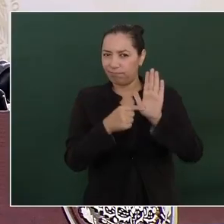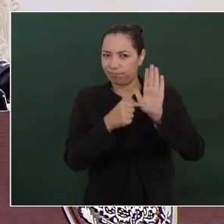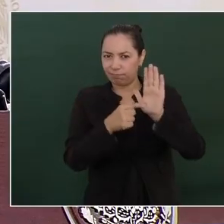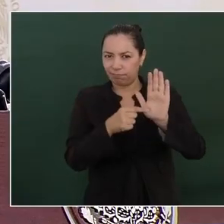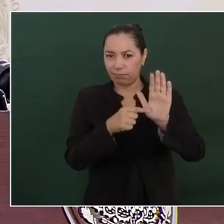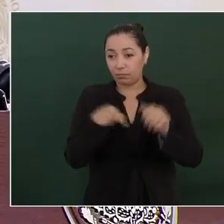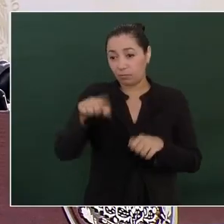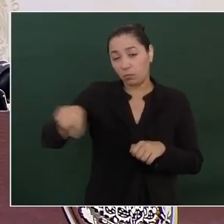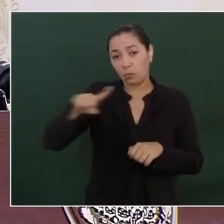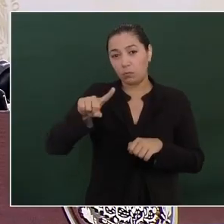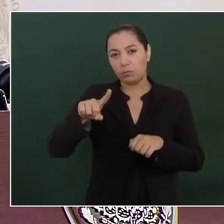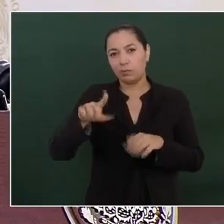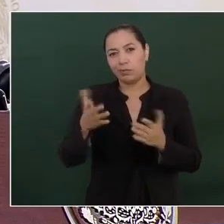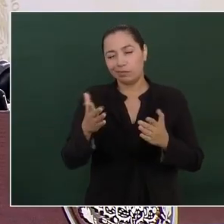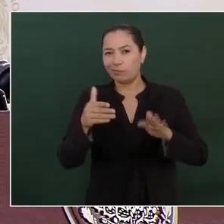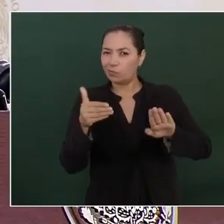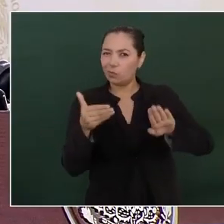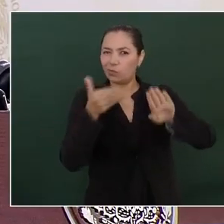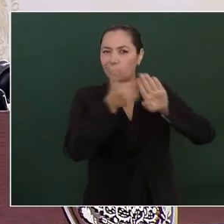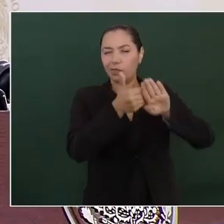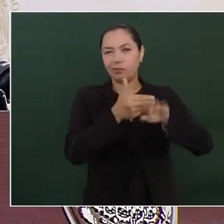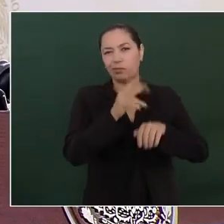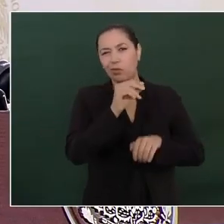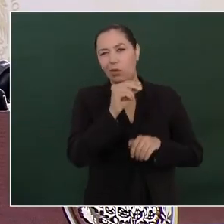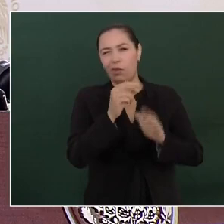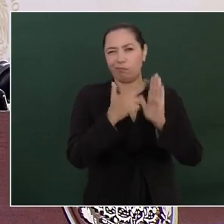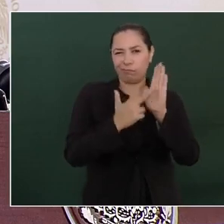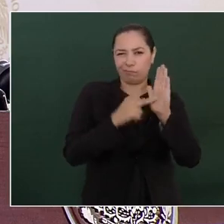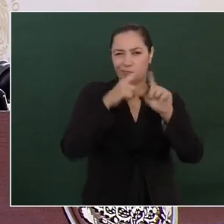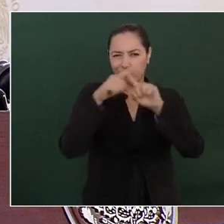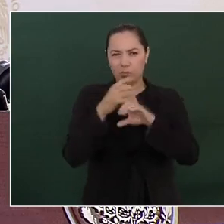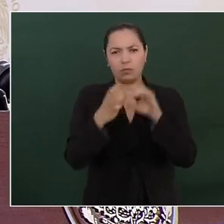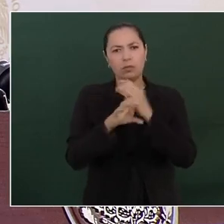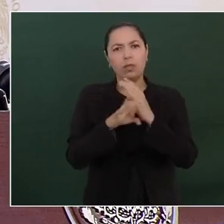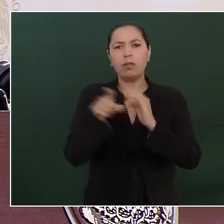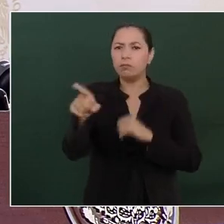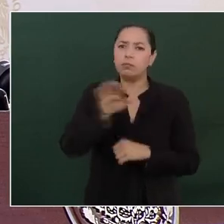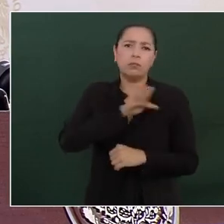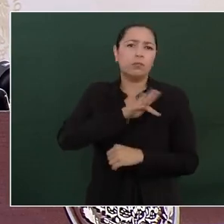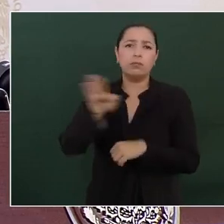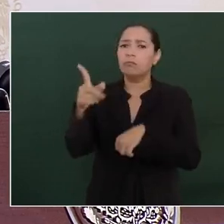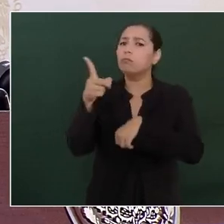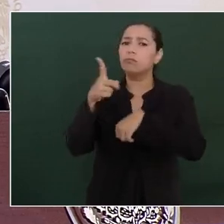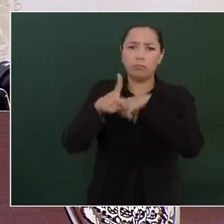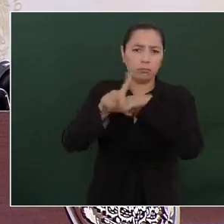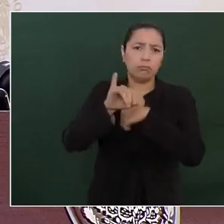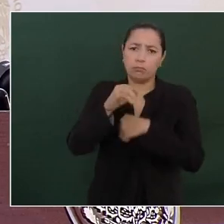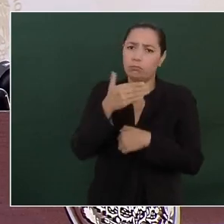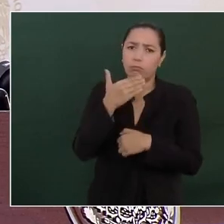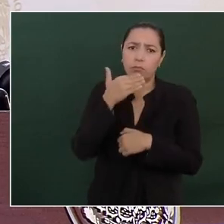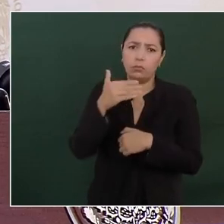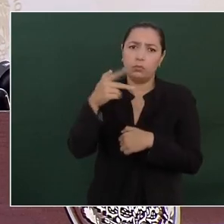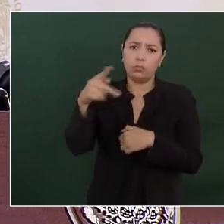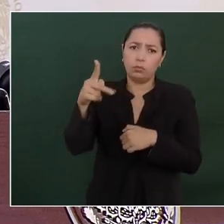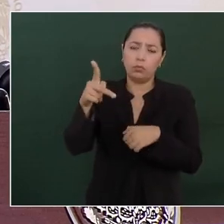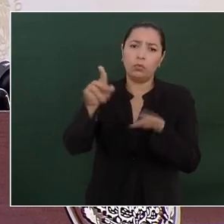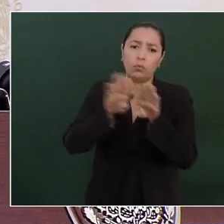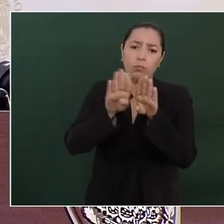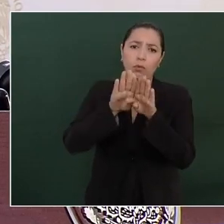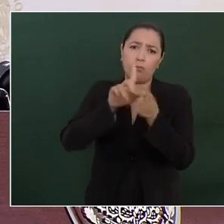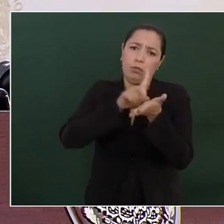en contra de esta medida, están en su derecho. somos libres.